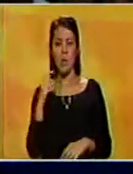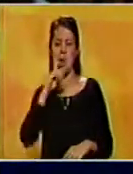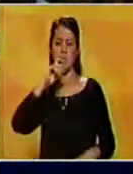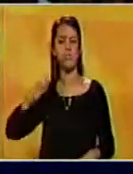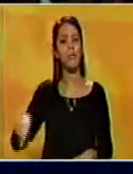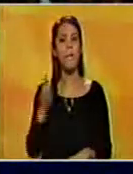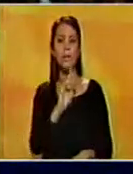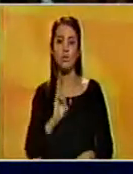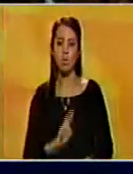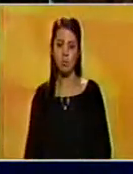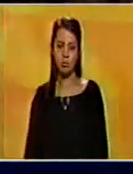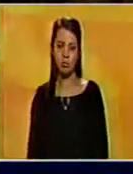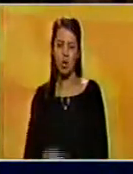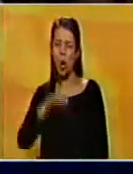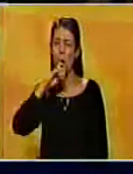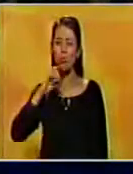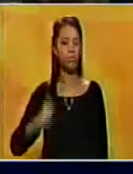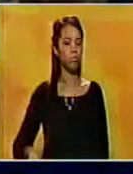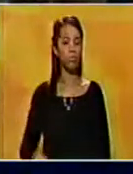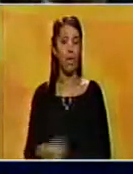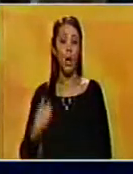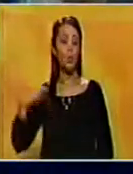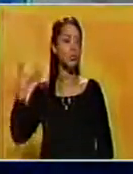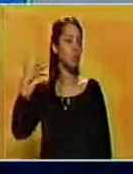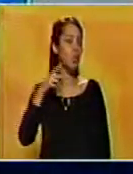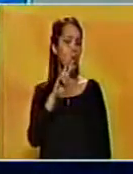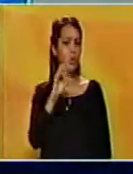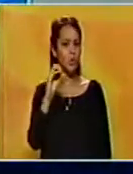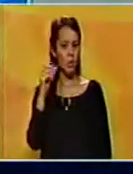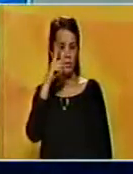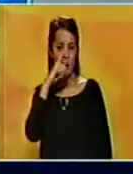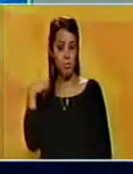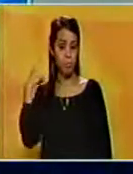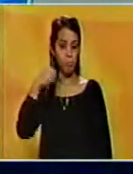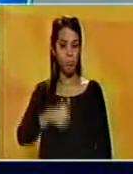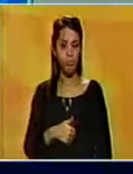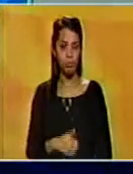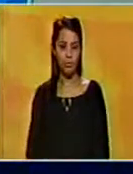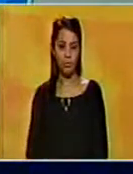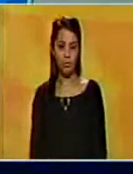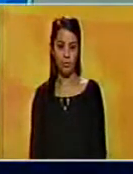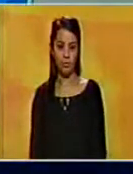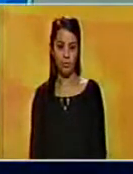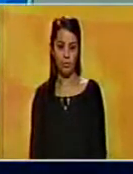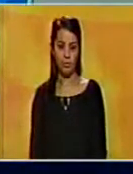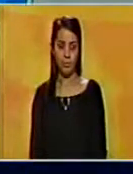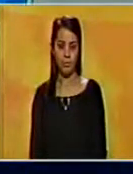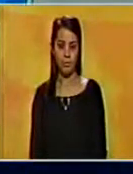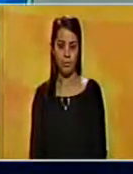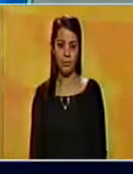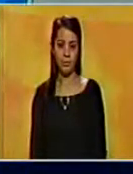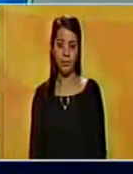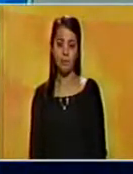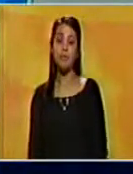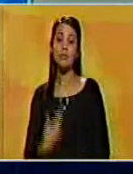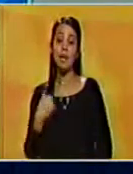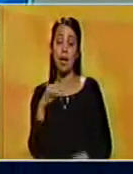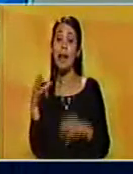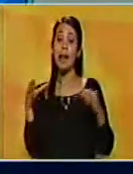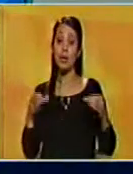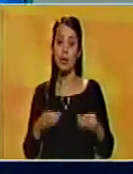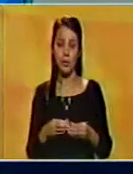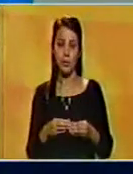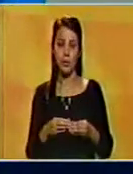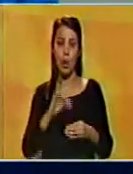bogotana odia a nuestro país desde hace 200 años o más. En el Palacio de Nariño hubo una reunión entre